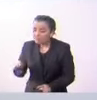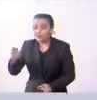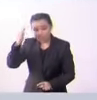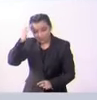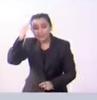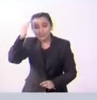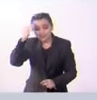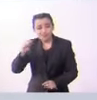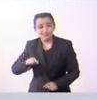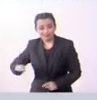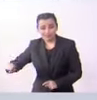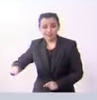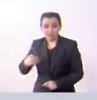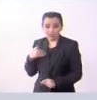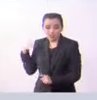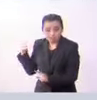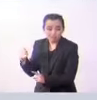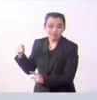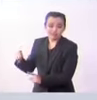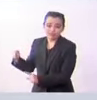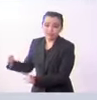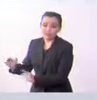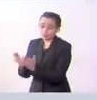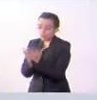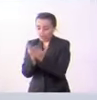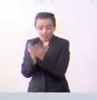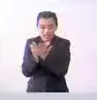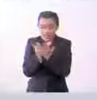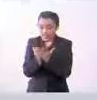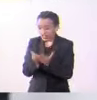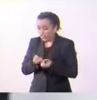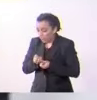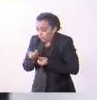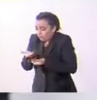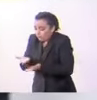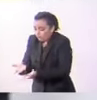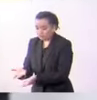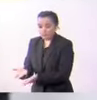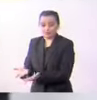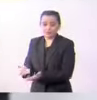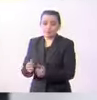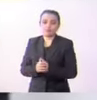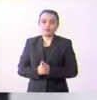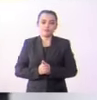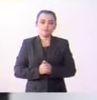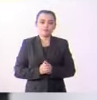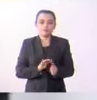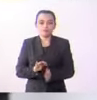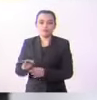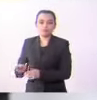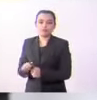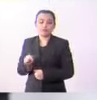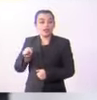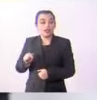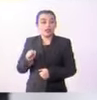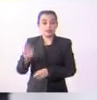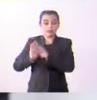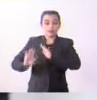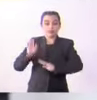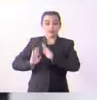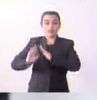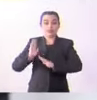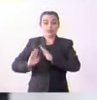y sabiduría acumulada en los libros, que a ellos les resulte fácil. En el fragmento del cuento anterior, estamos ante